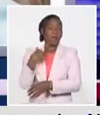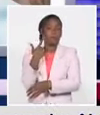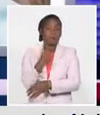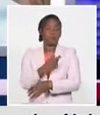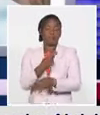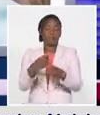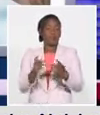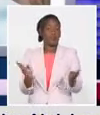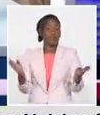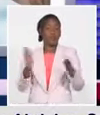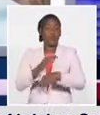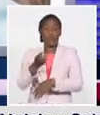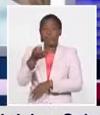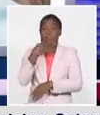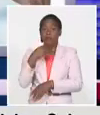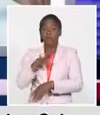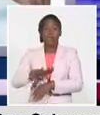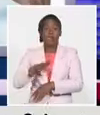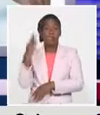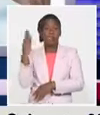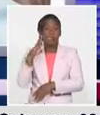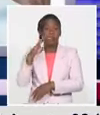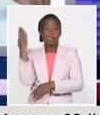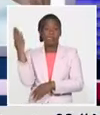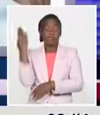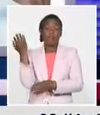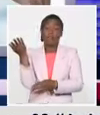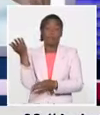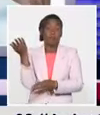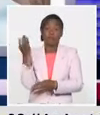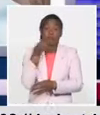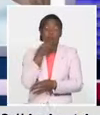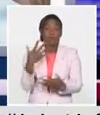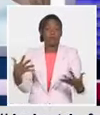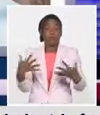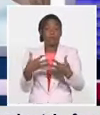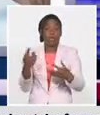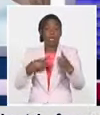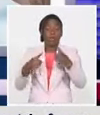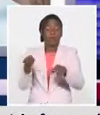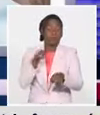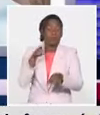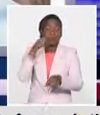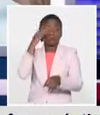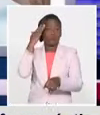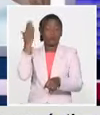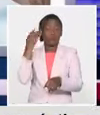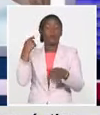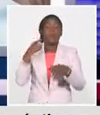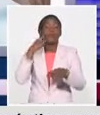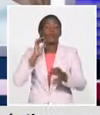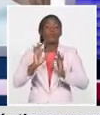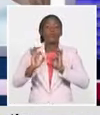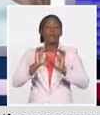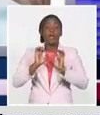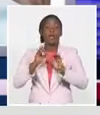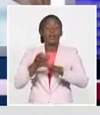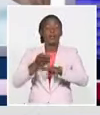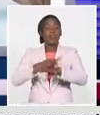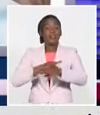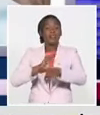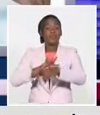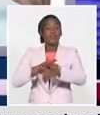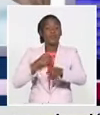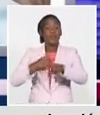clínico. Ya eso ya se va avanzando hacia las siguientes dosis con esos 48.000 personas. Ahora, la